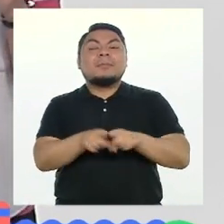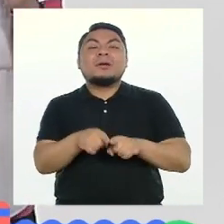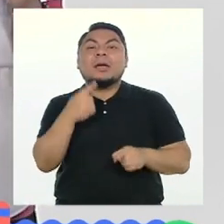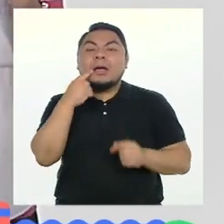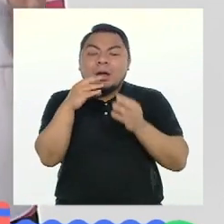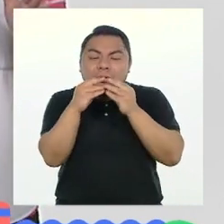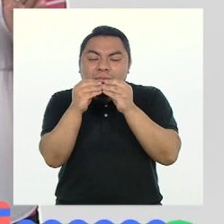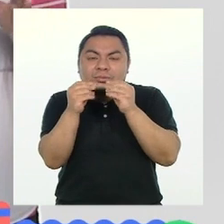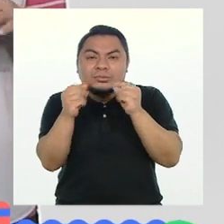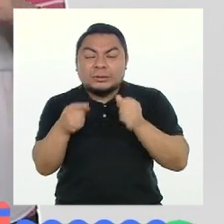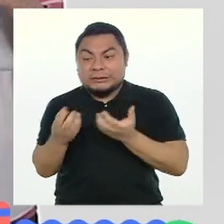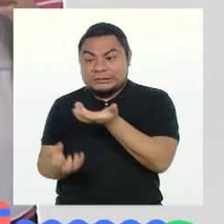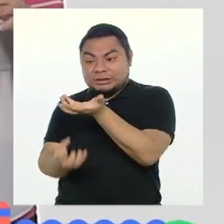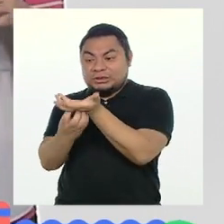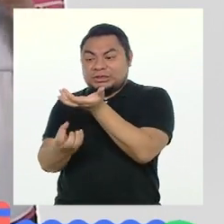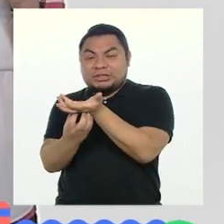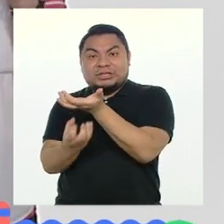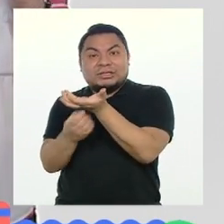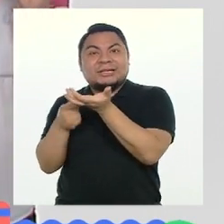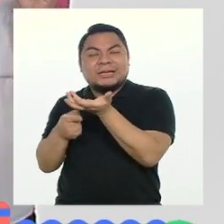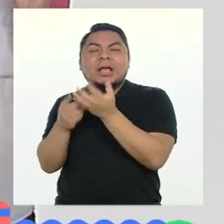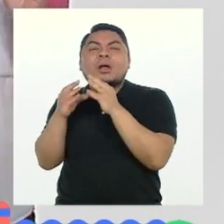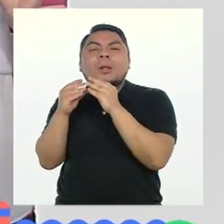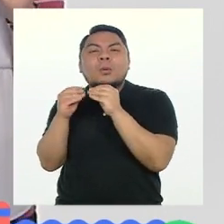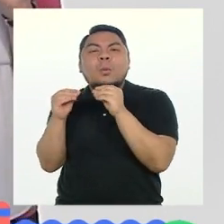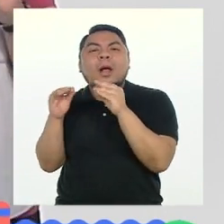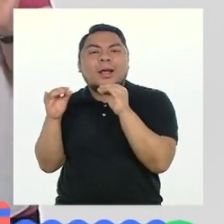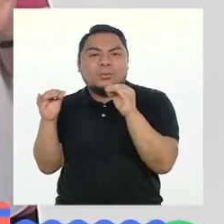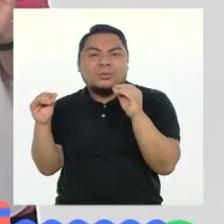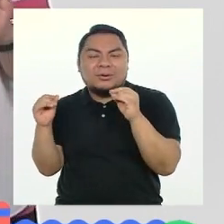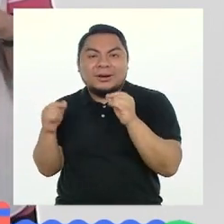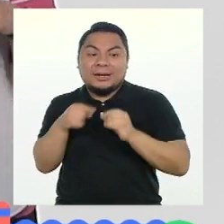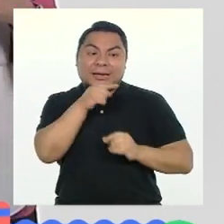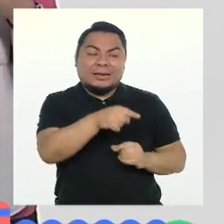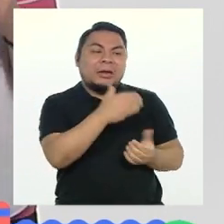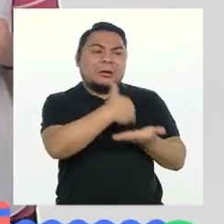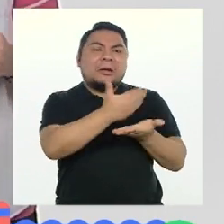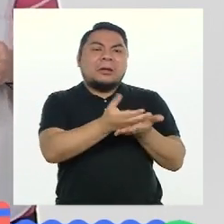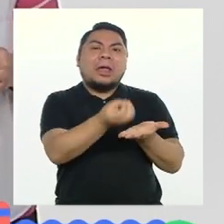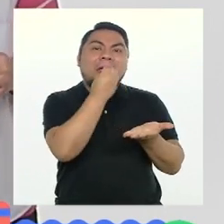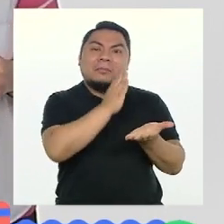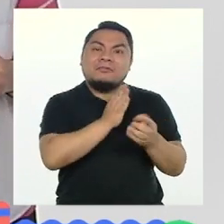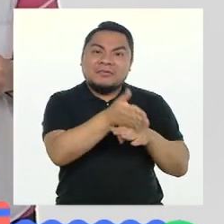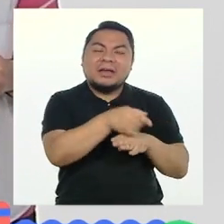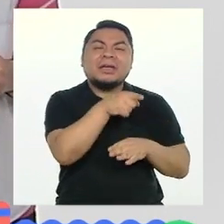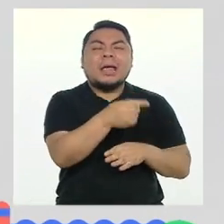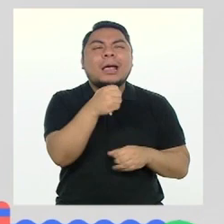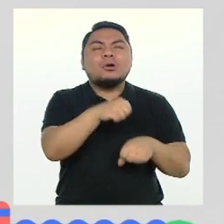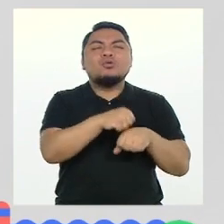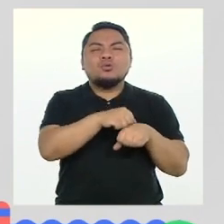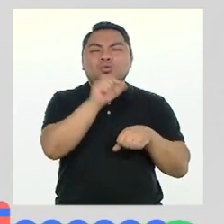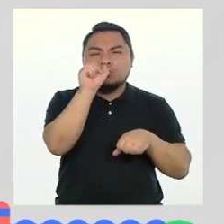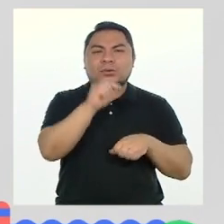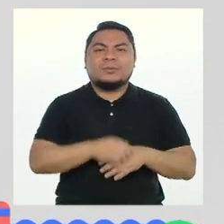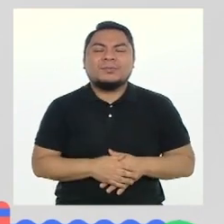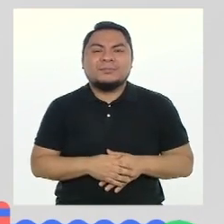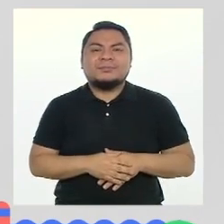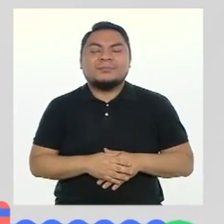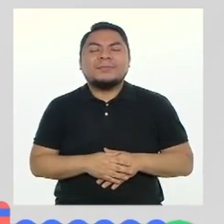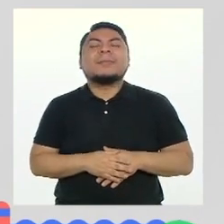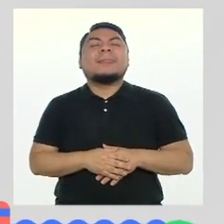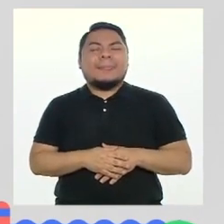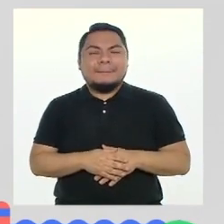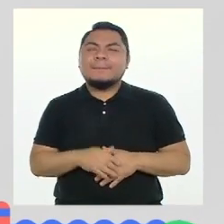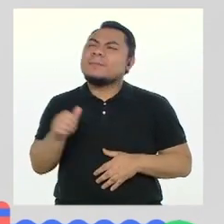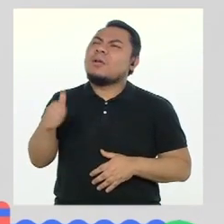textura. Sancochada es un poco más blandita y cruda es un poco más dura. ¿Y qué otros vegetales